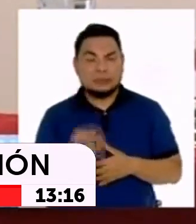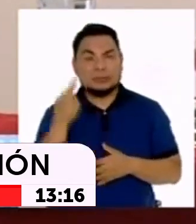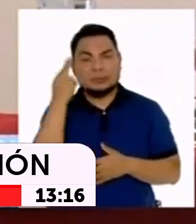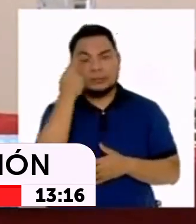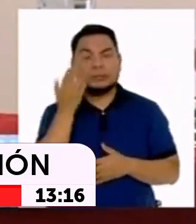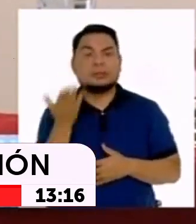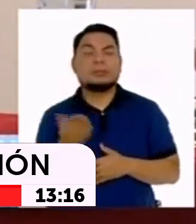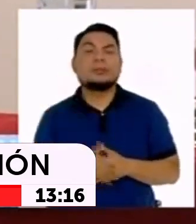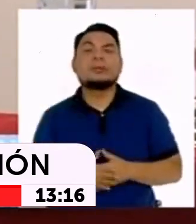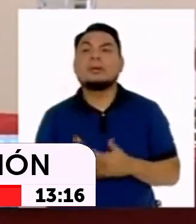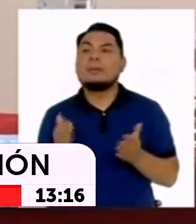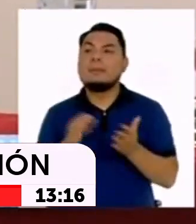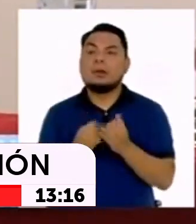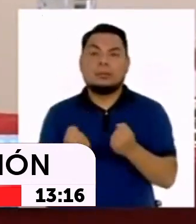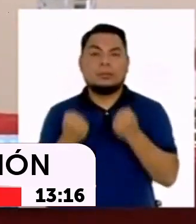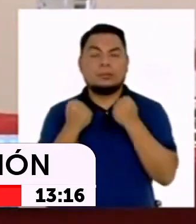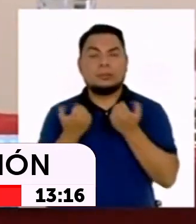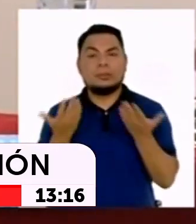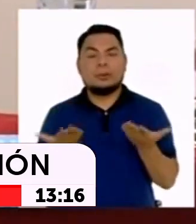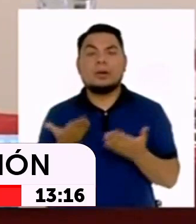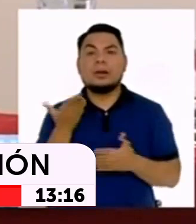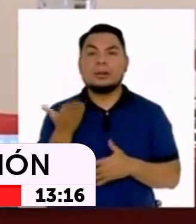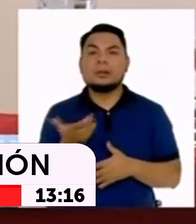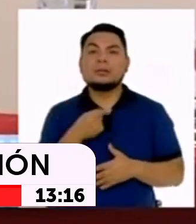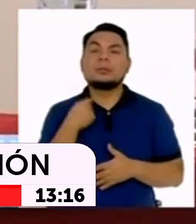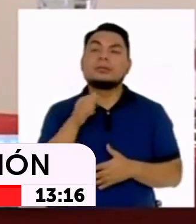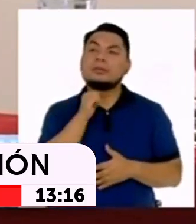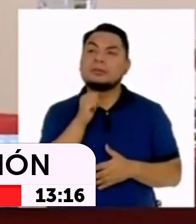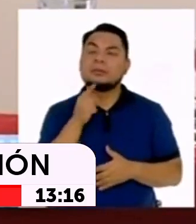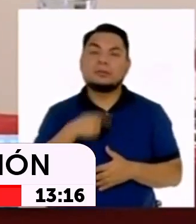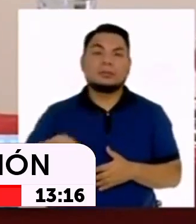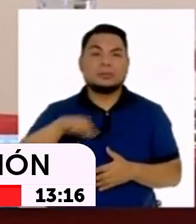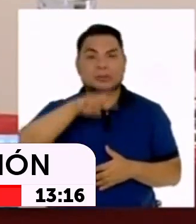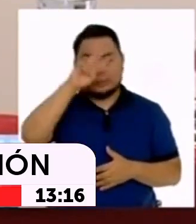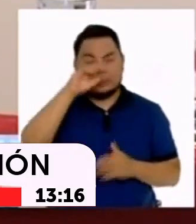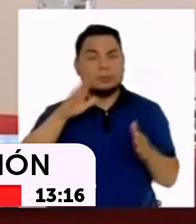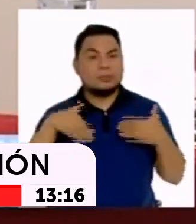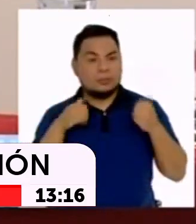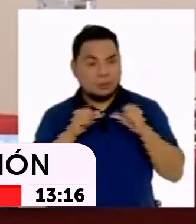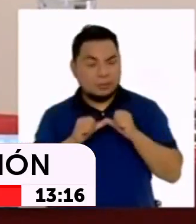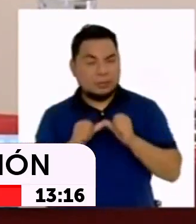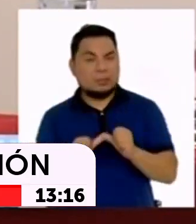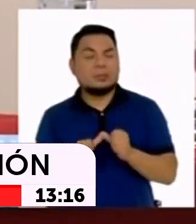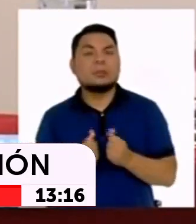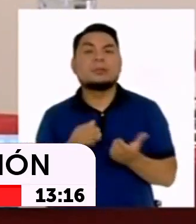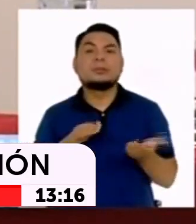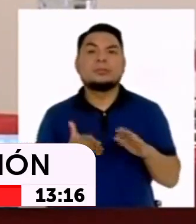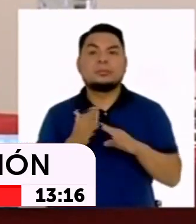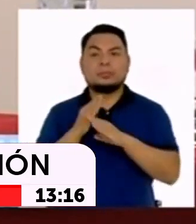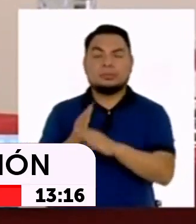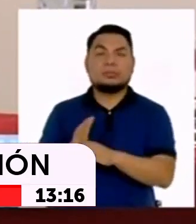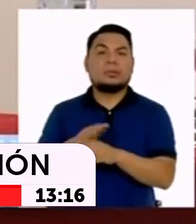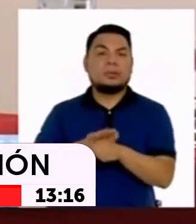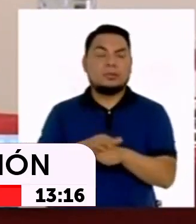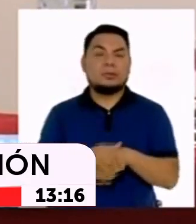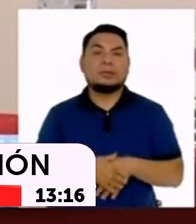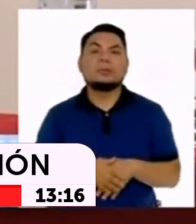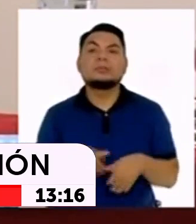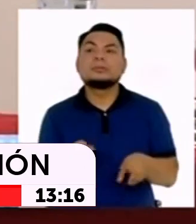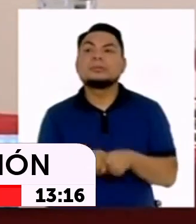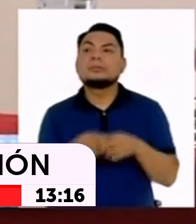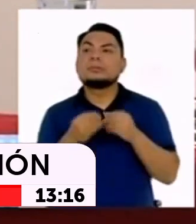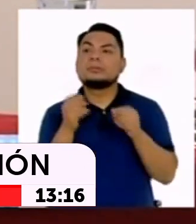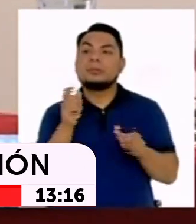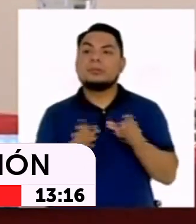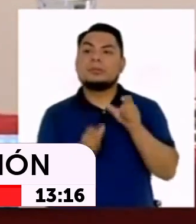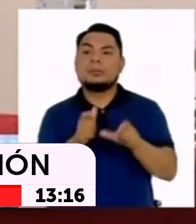razón más potente por la cual todavía en nuestro país podemos contener la mortalidad del COVID y la